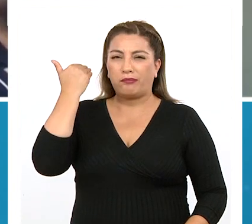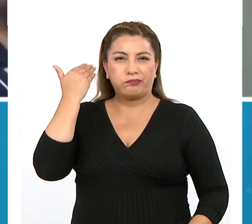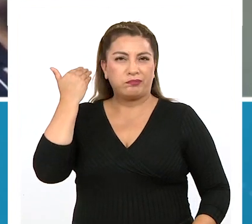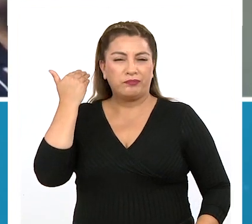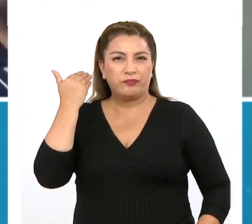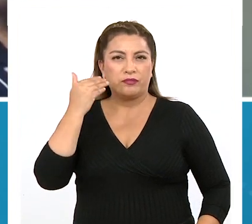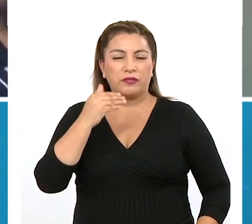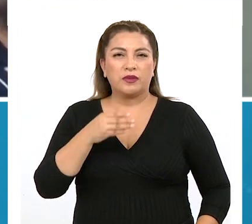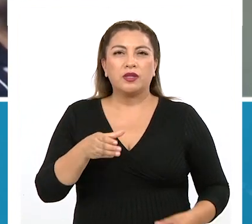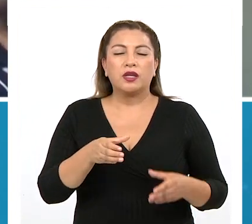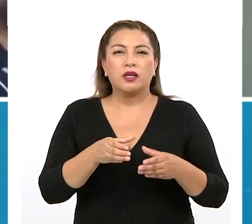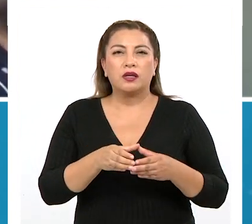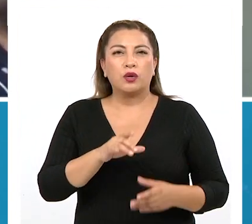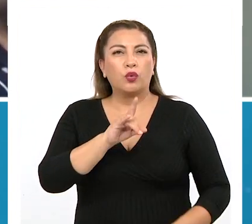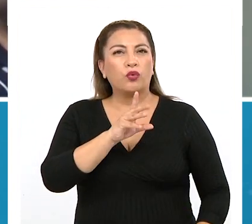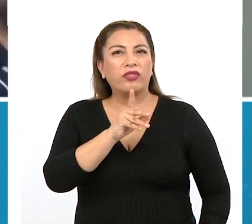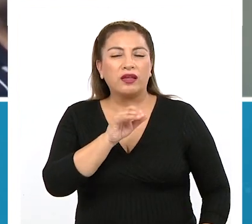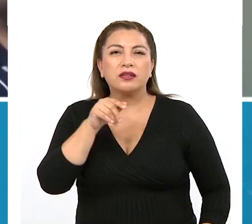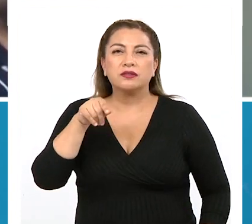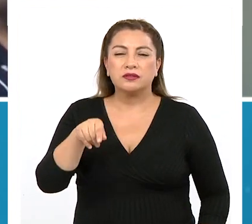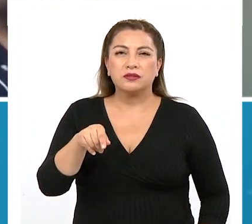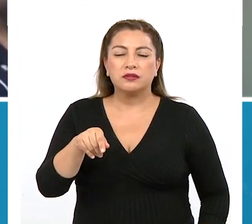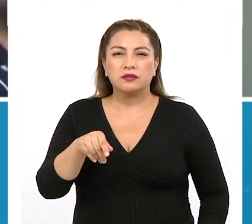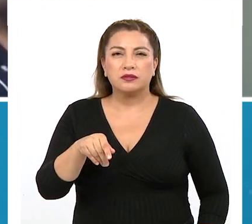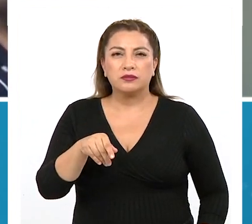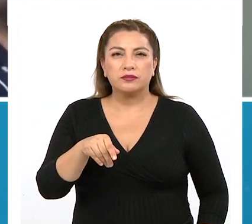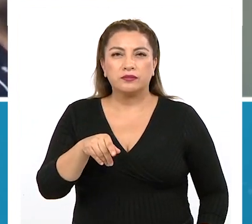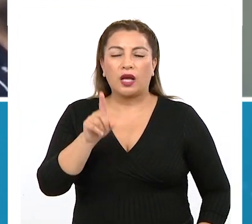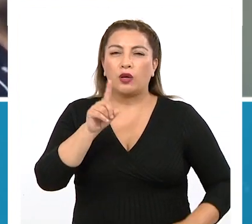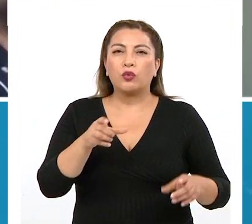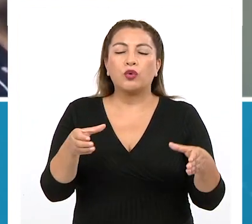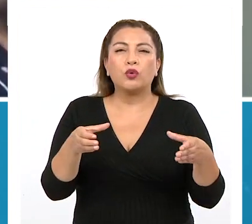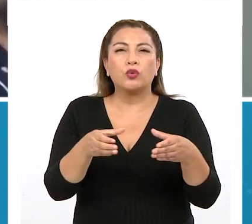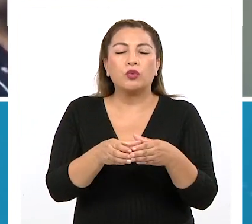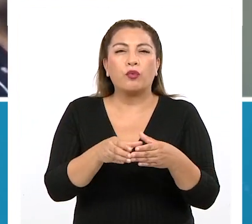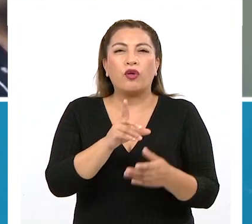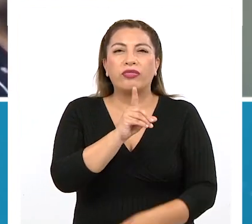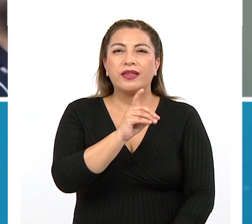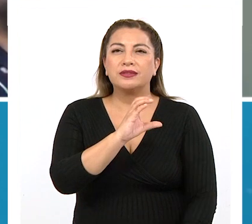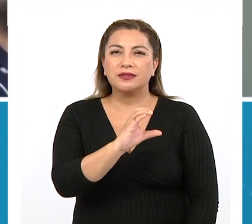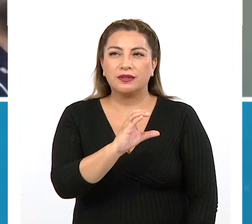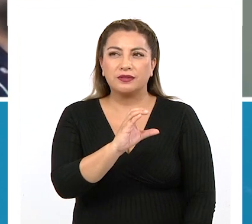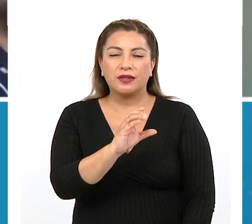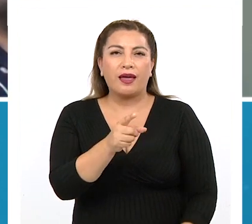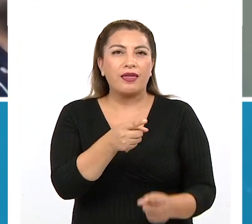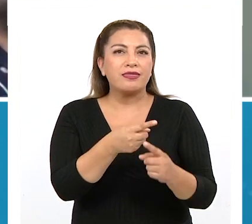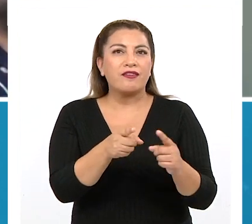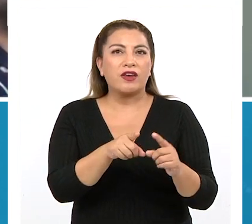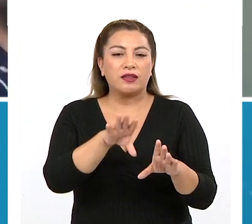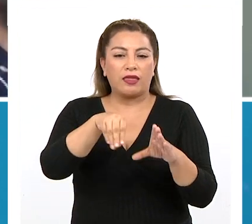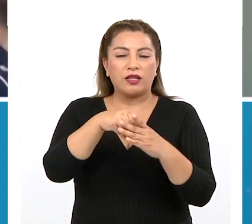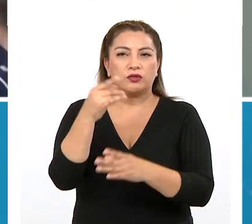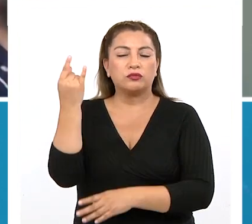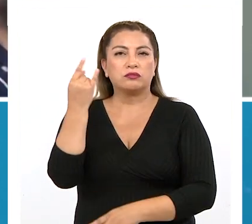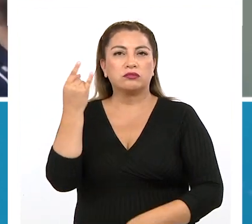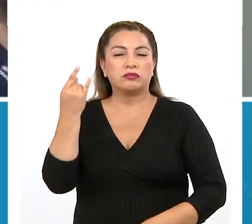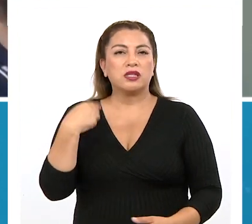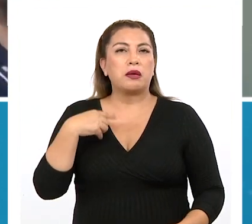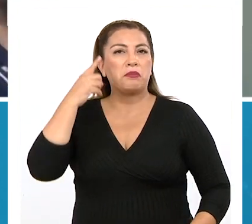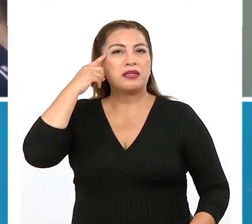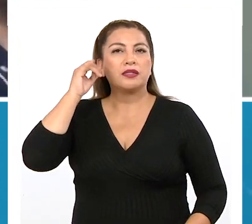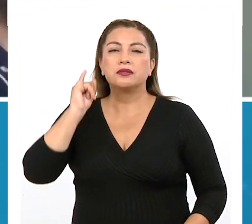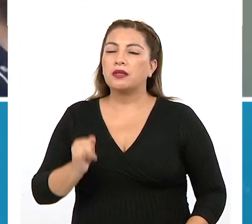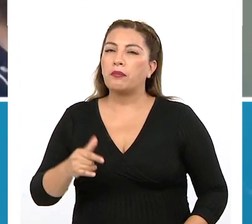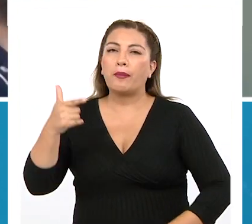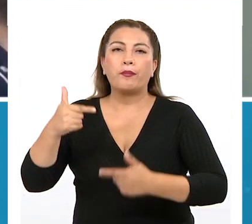de la Unidad Popular, de la UP, en los sindicatos, en los DC, en las diferentes universidades, eran catalogados como de derecha,